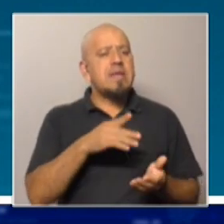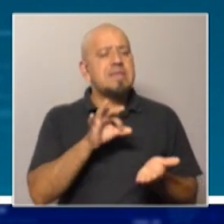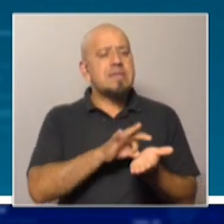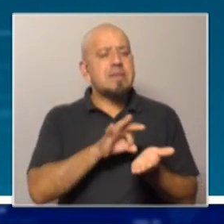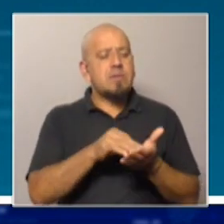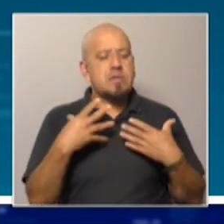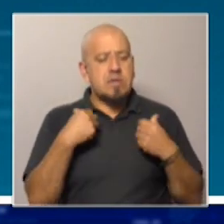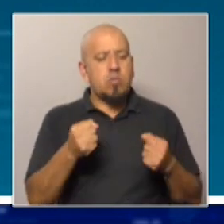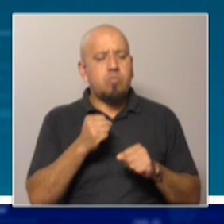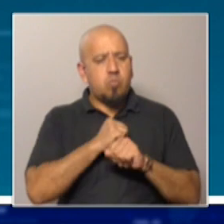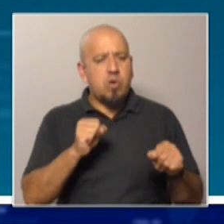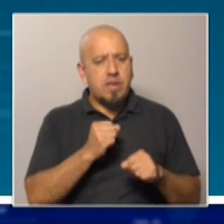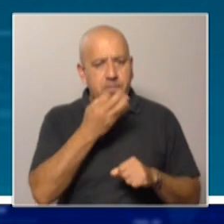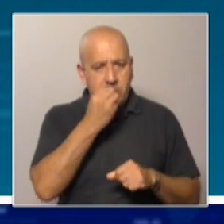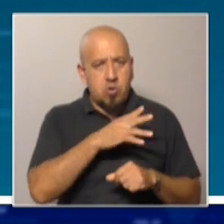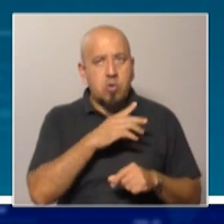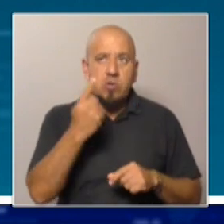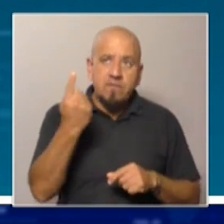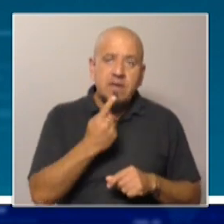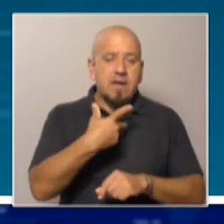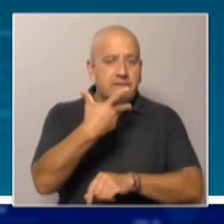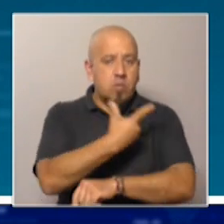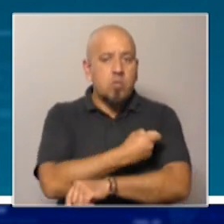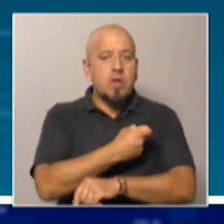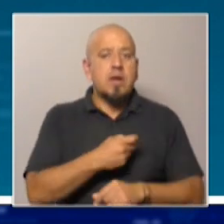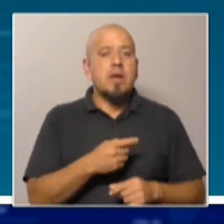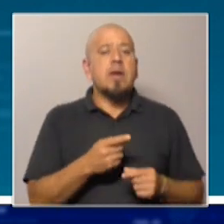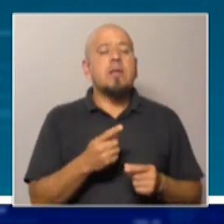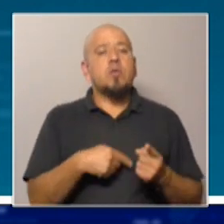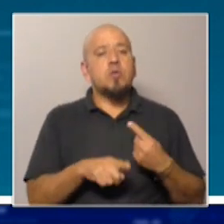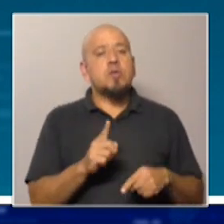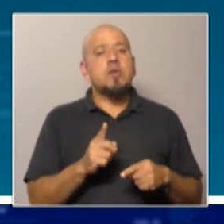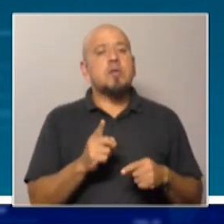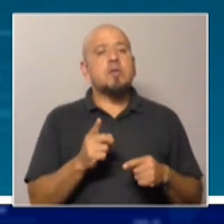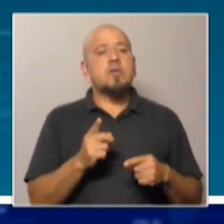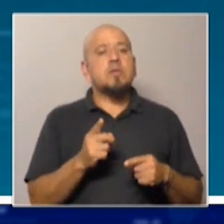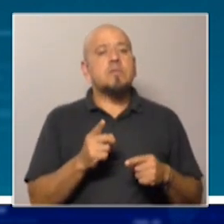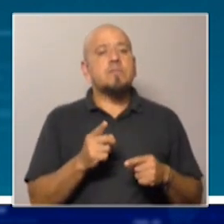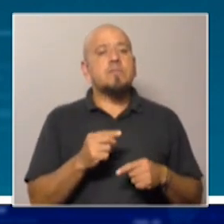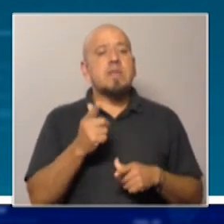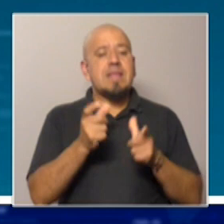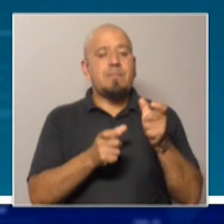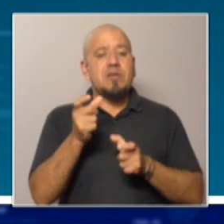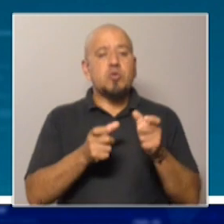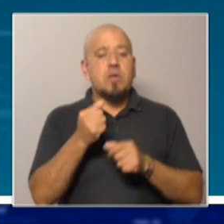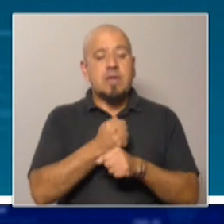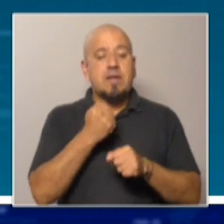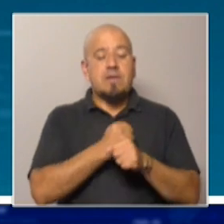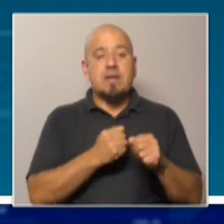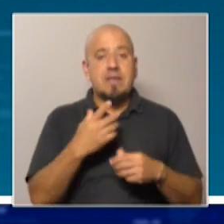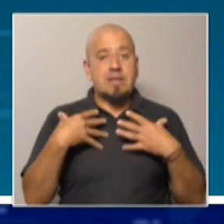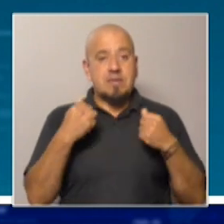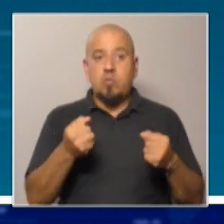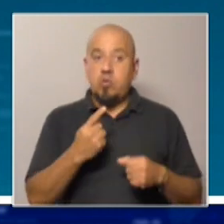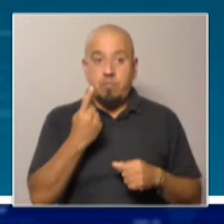siendo que además las personas mayores y el personal de salud van a ser los, digamos, población prioritaria